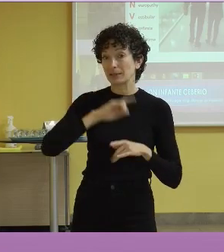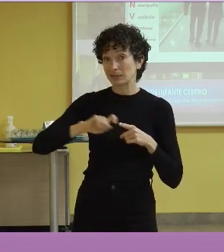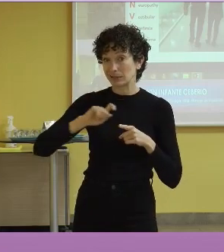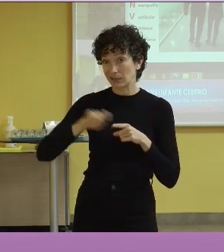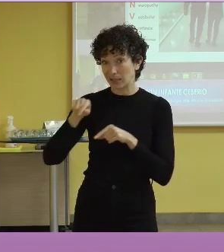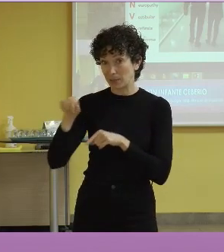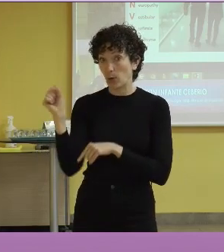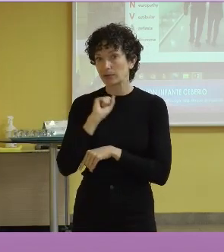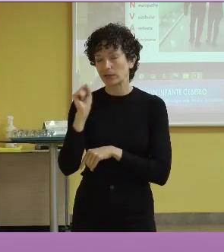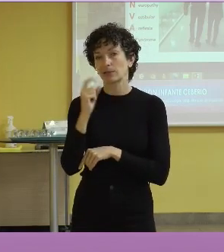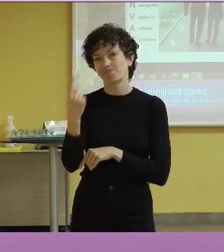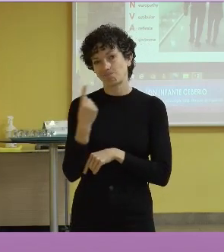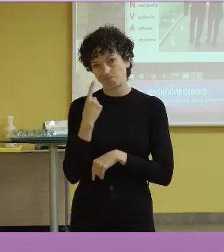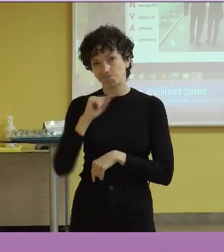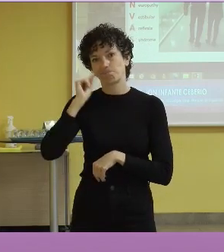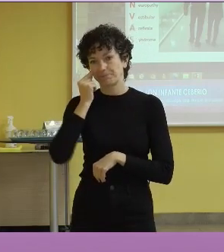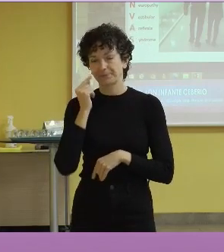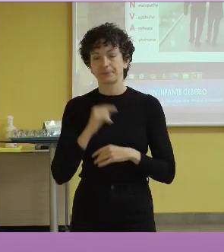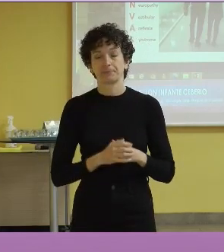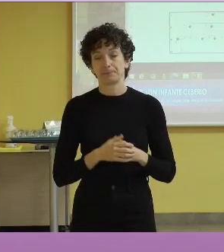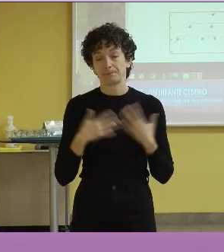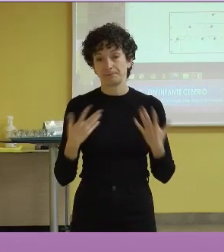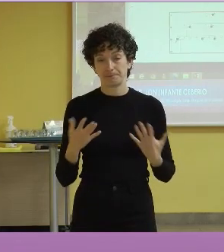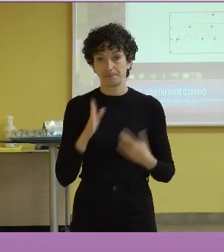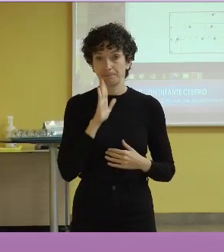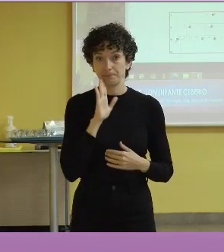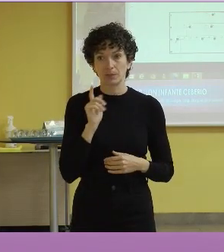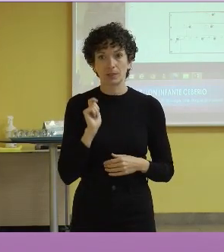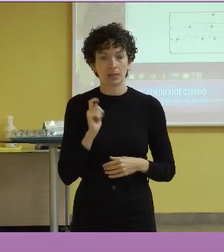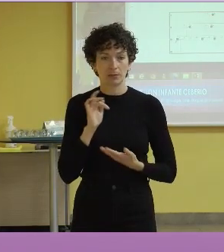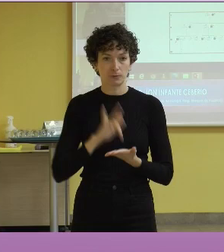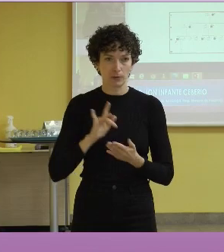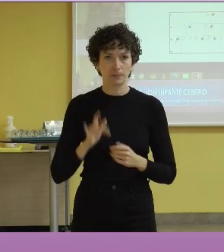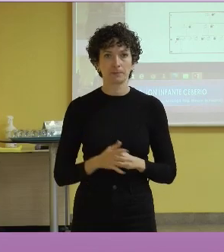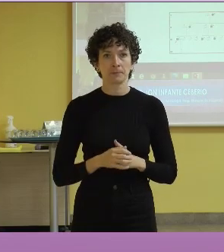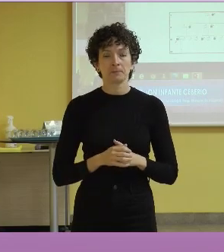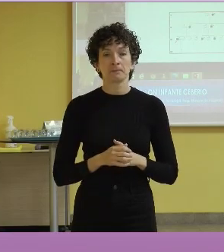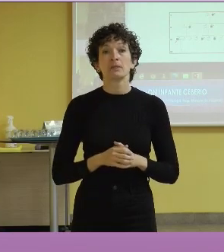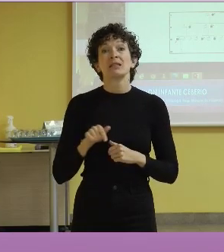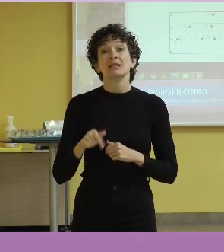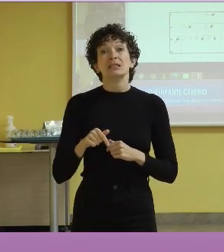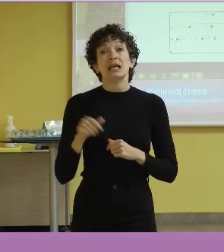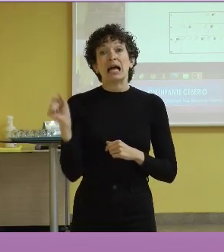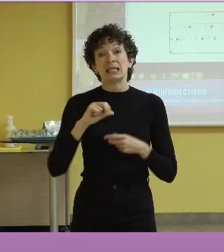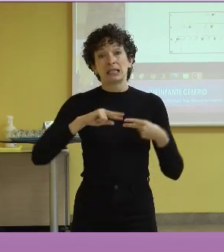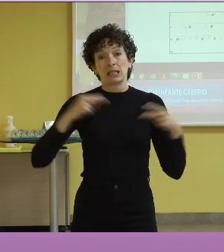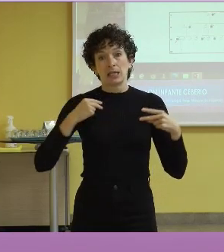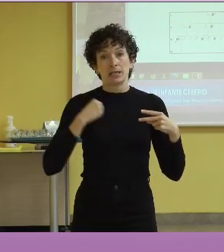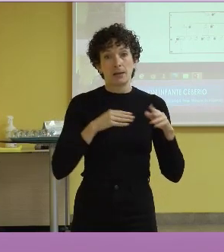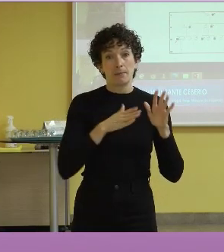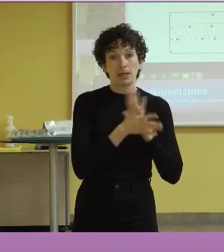de ataxia, que como digo es bastante frecuente. Dentro de las genéticas hemos hablado de las